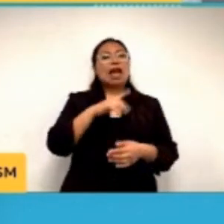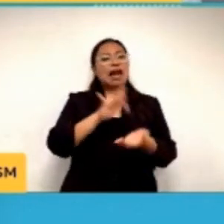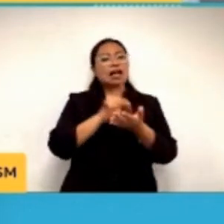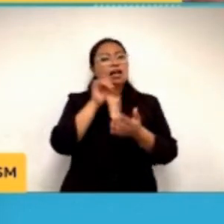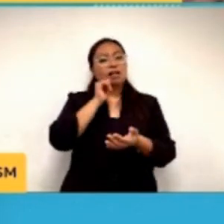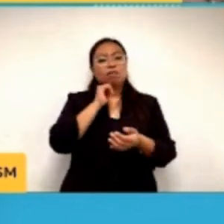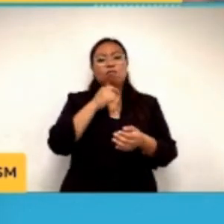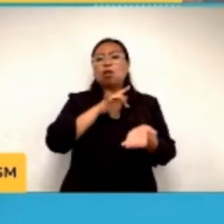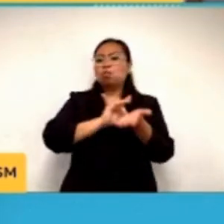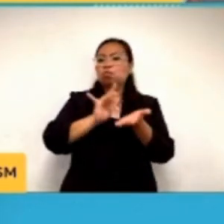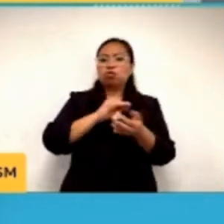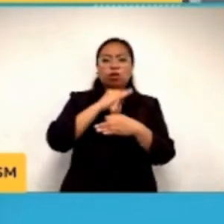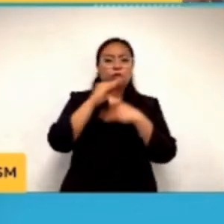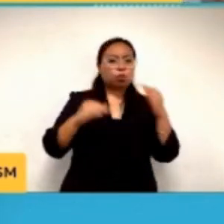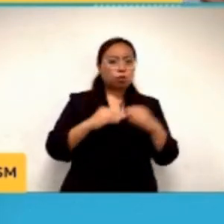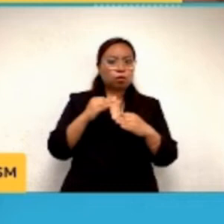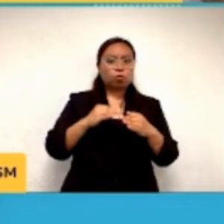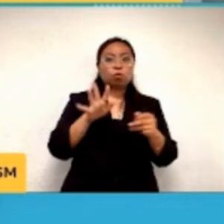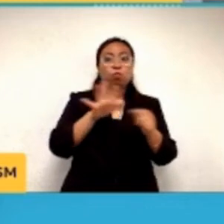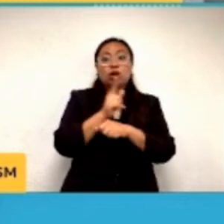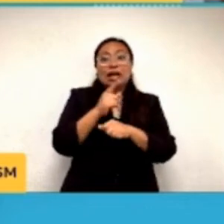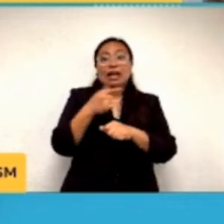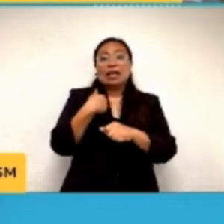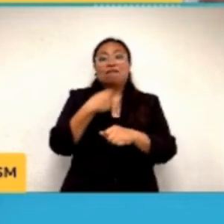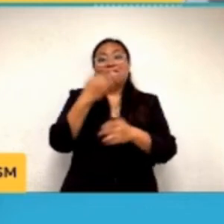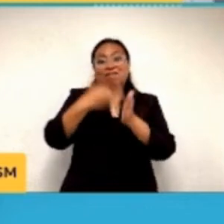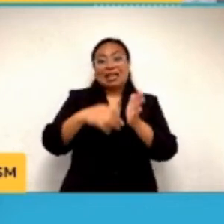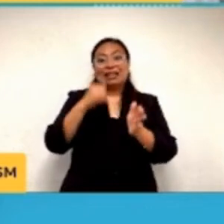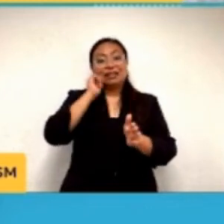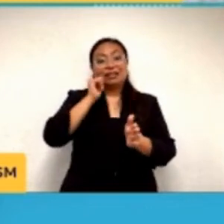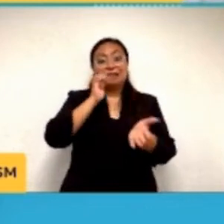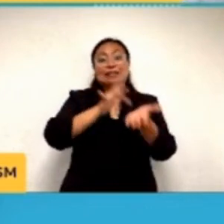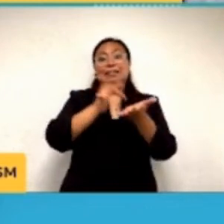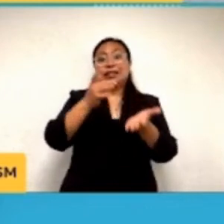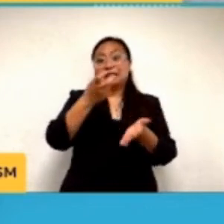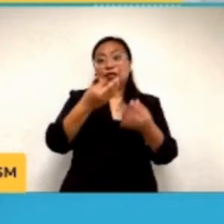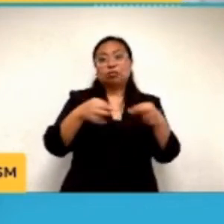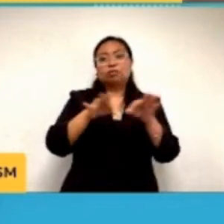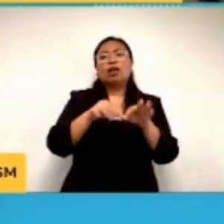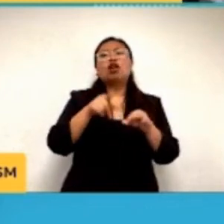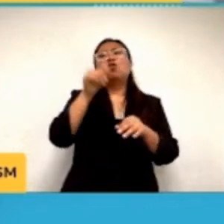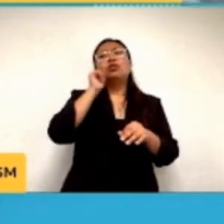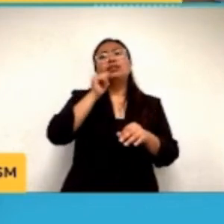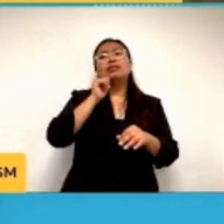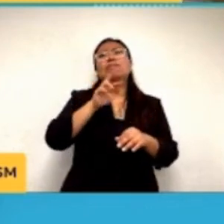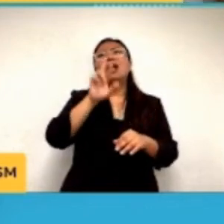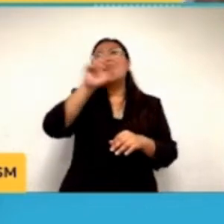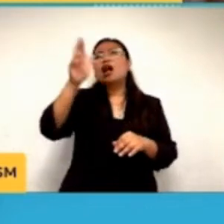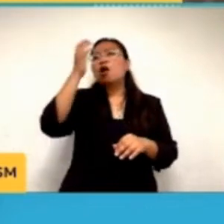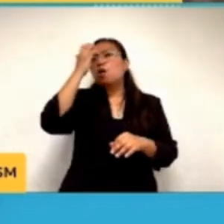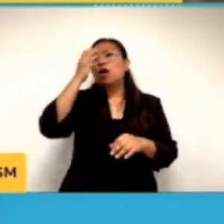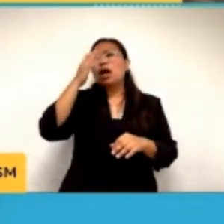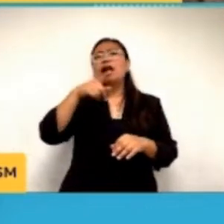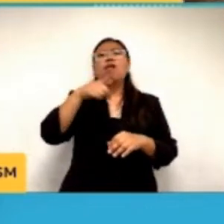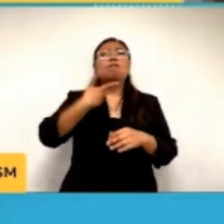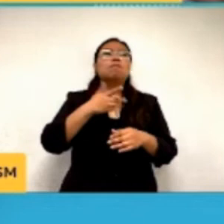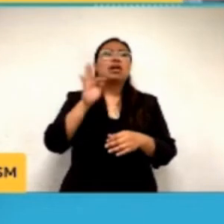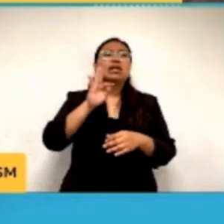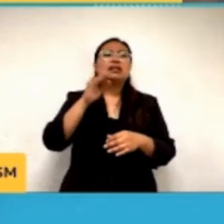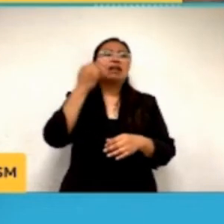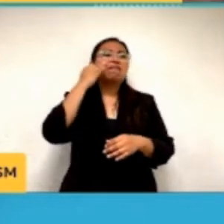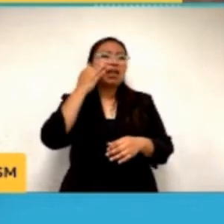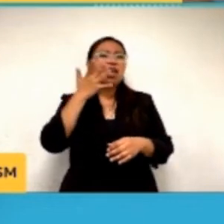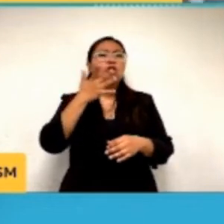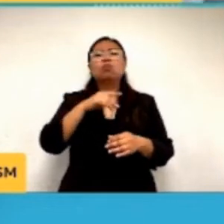Y este reconocimiento muchas veces no tiene que ser siempre en LinkedIn o en las redes sociales. A veces es simplemente